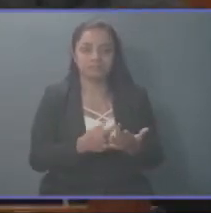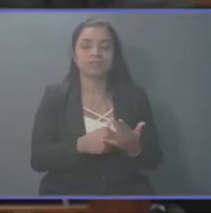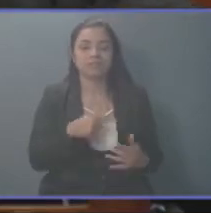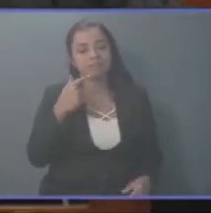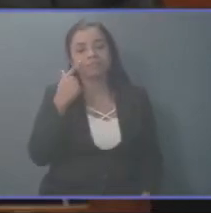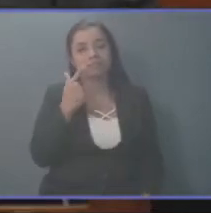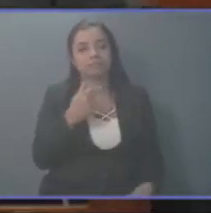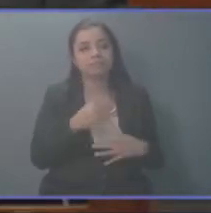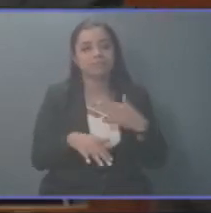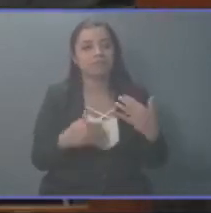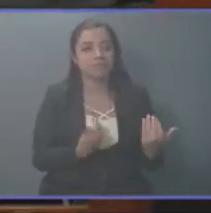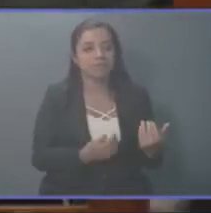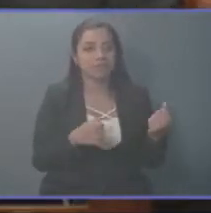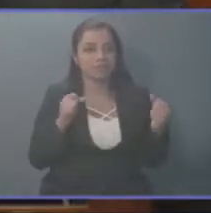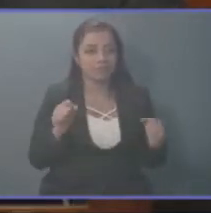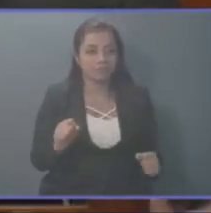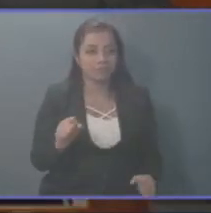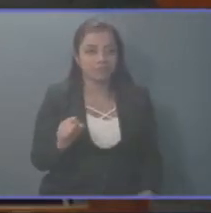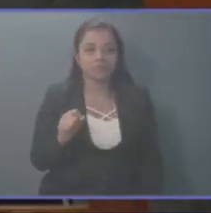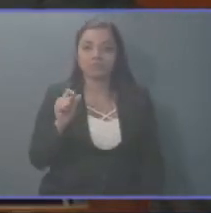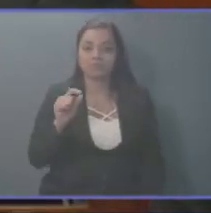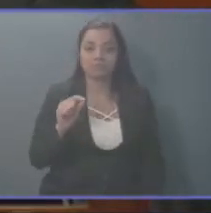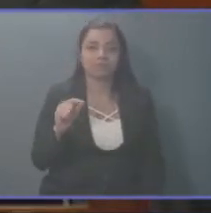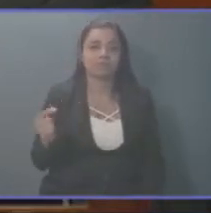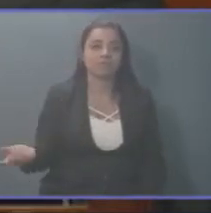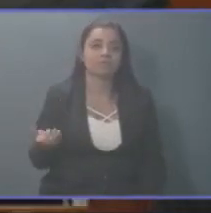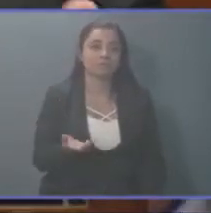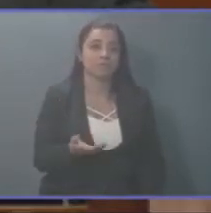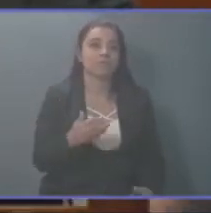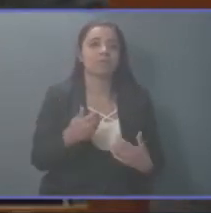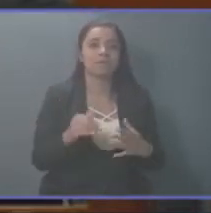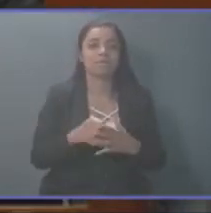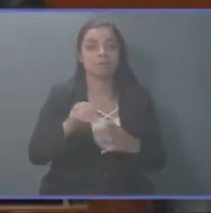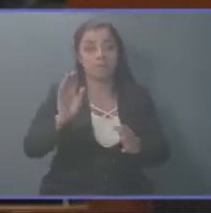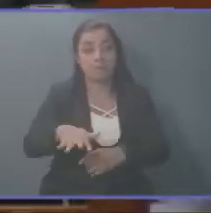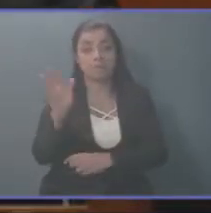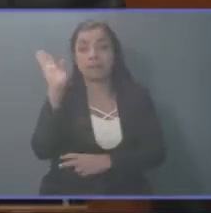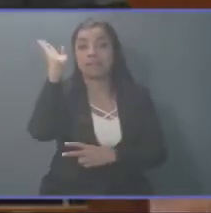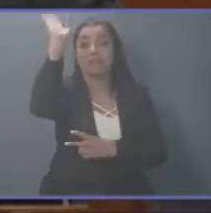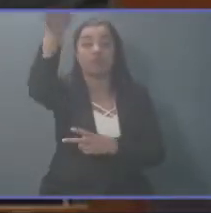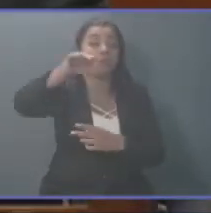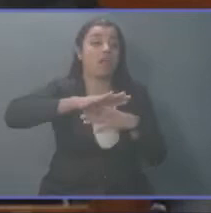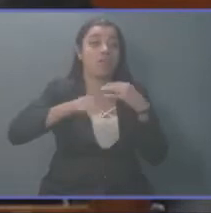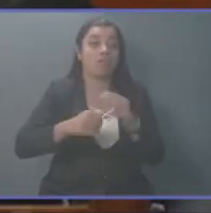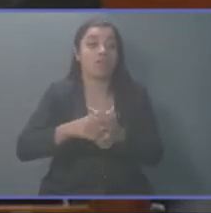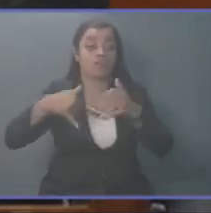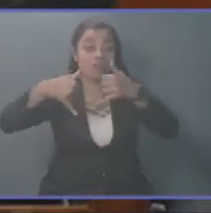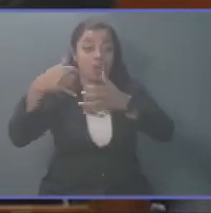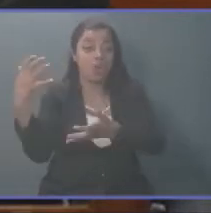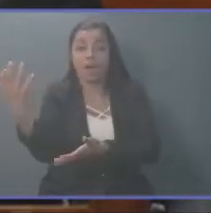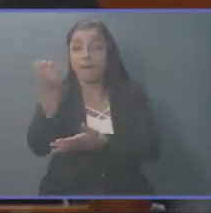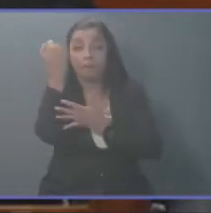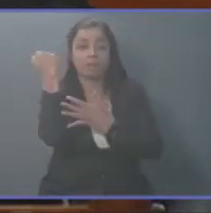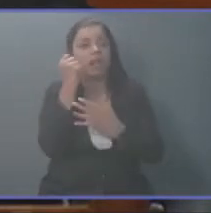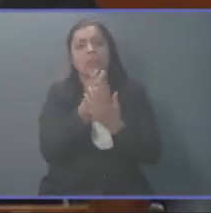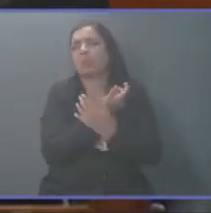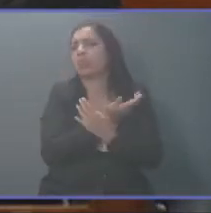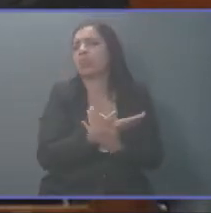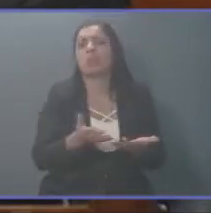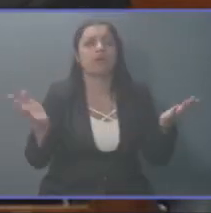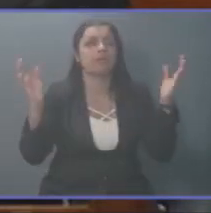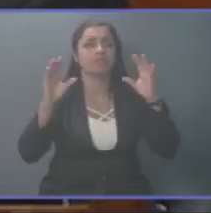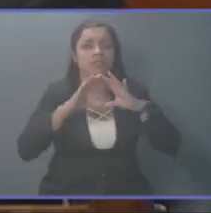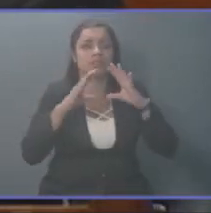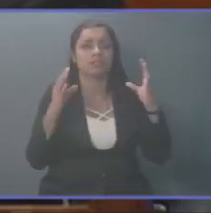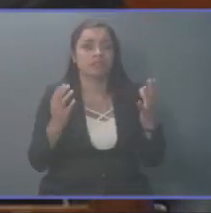Inventamos darle a los equipos campeones, inventamos darle a los de básquetbol, a todo el mundo. A todo el mundo